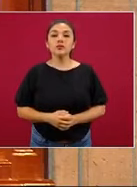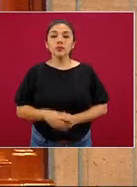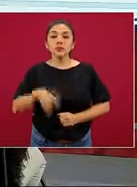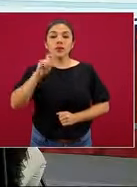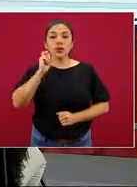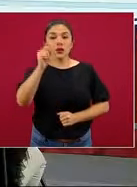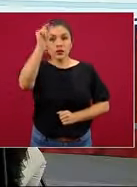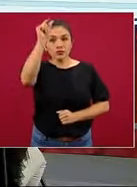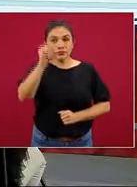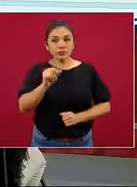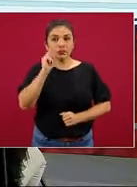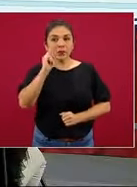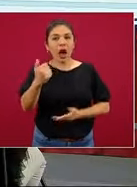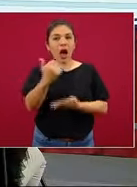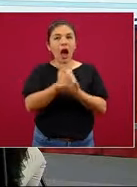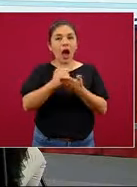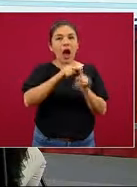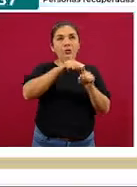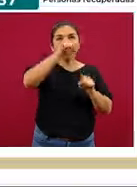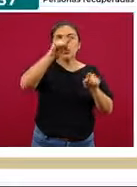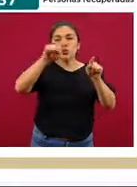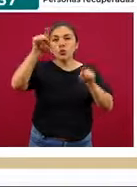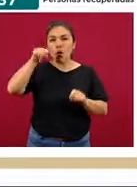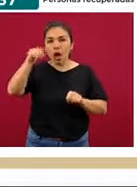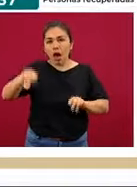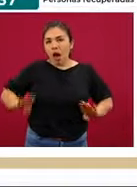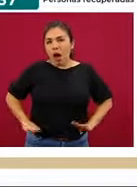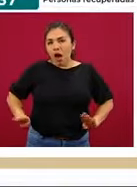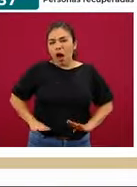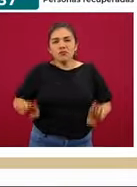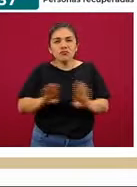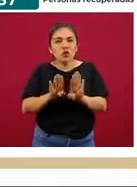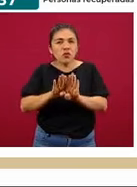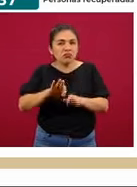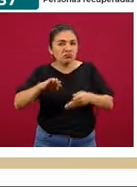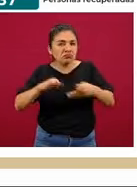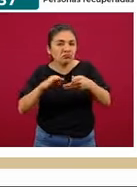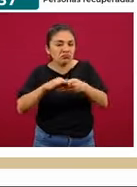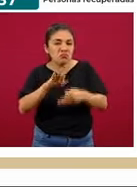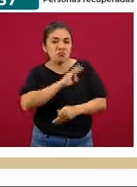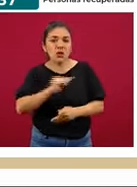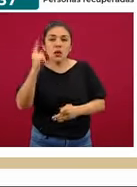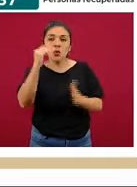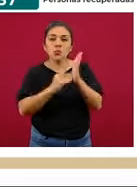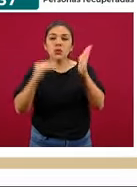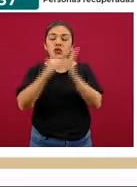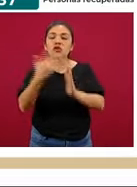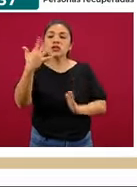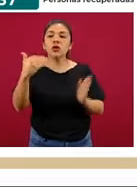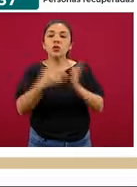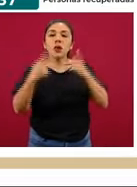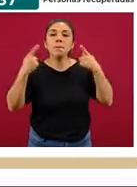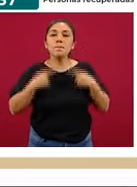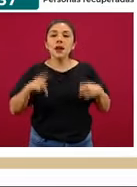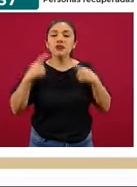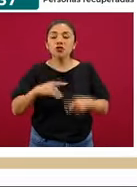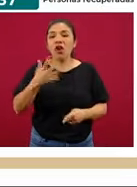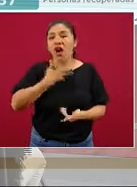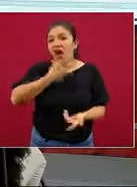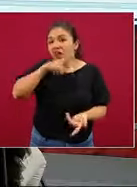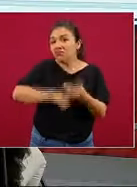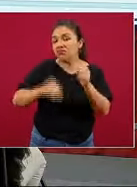la línea azul, en donde estamos estimando ya más de 1.005.000 personas que pudieran ya en este momento